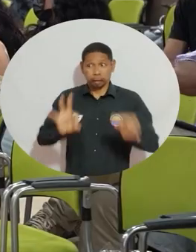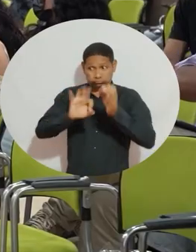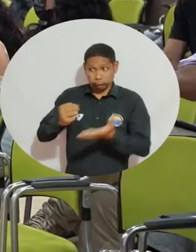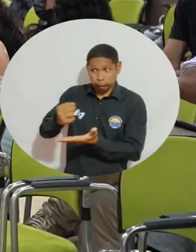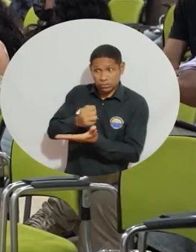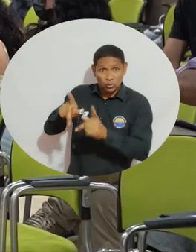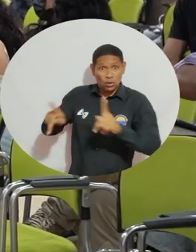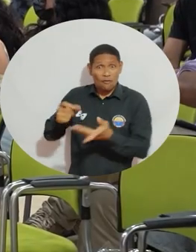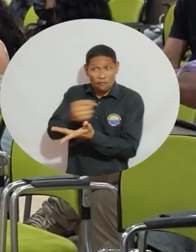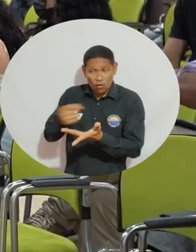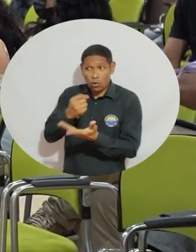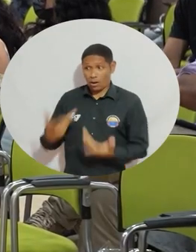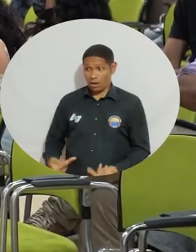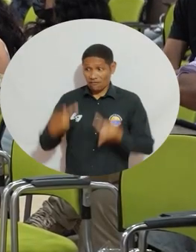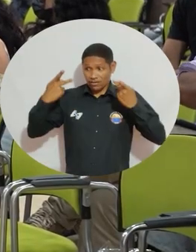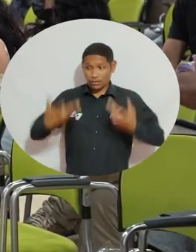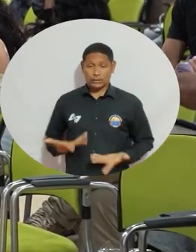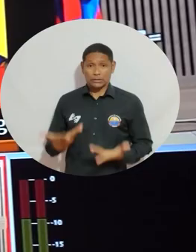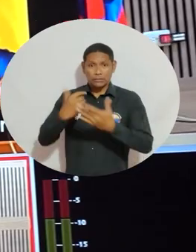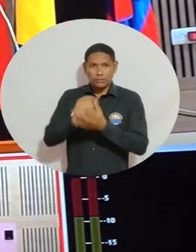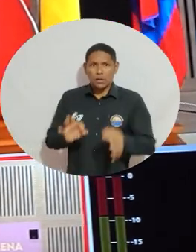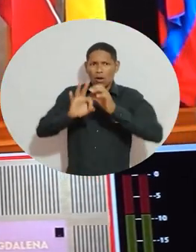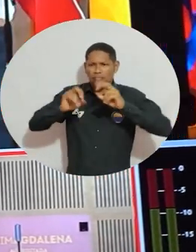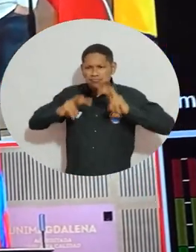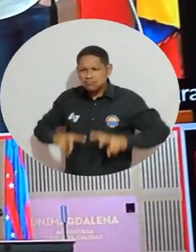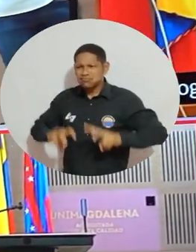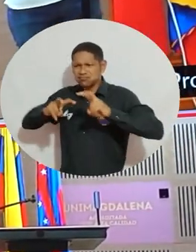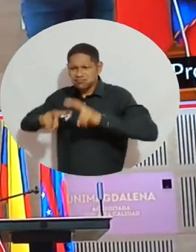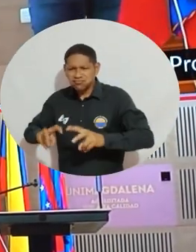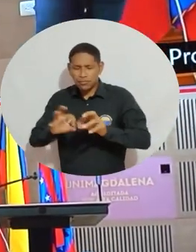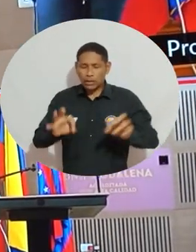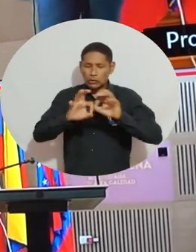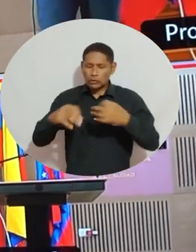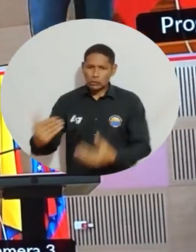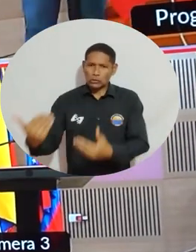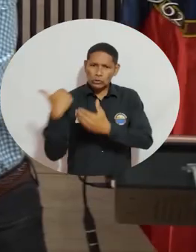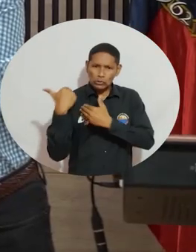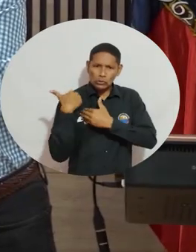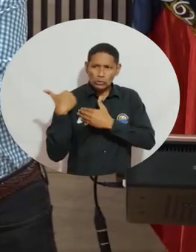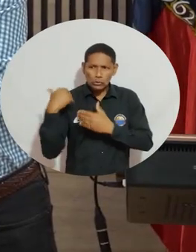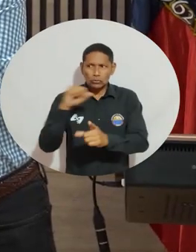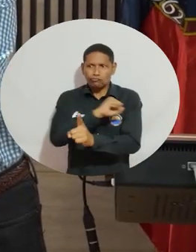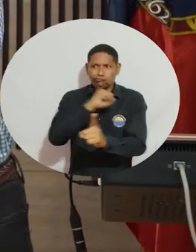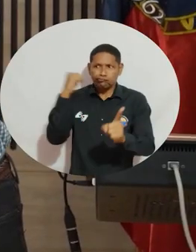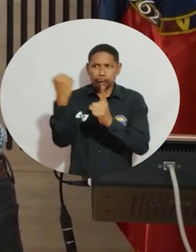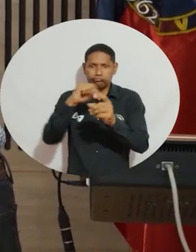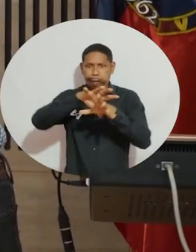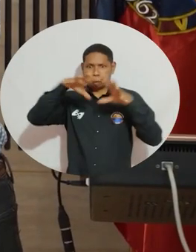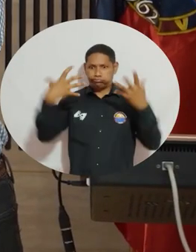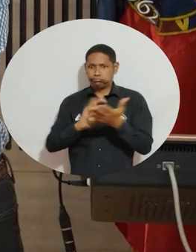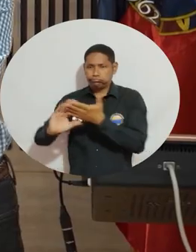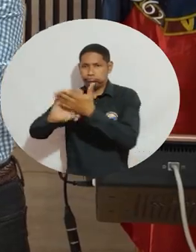los biólogos en la conservación de la vida, compartir experiencias de investigadores y reforzar la responsabilidad social por el